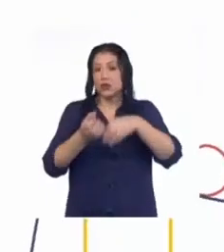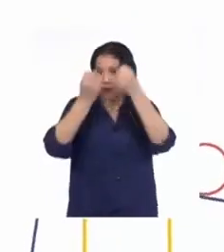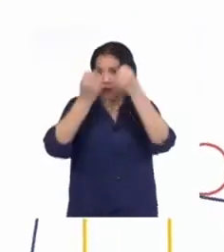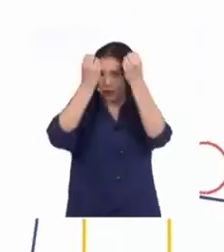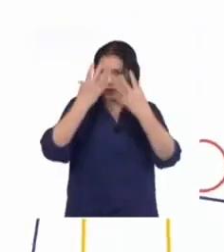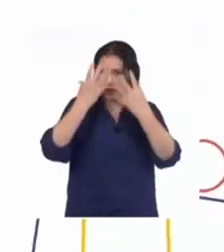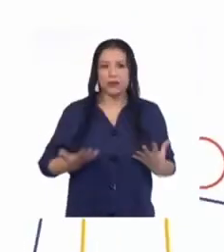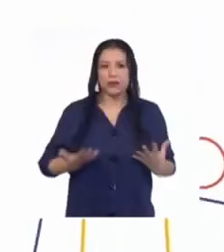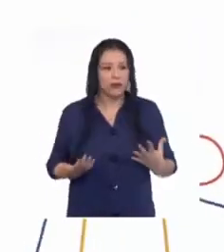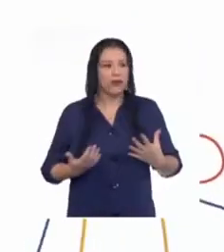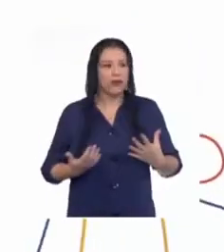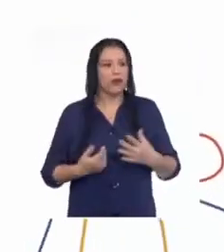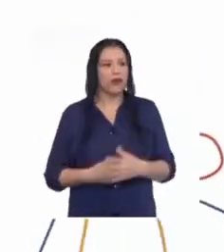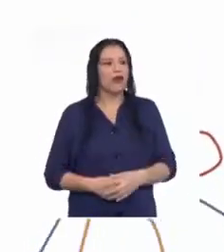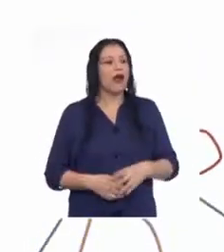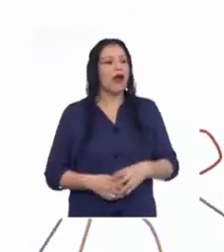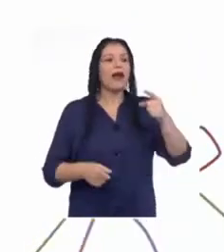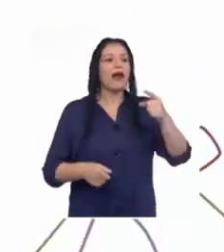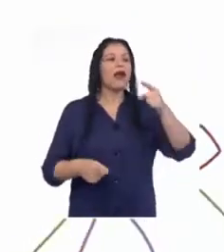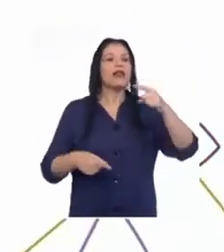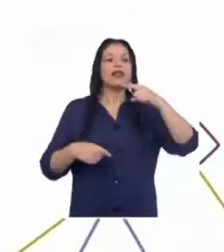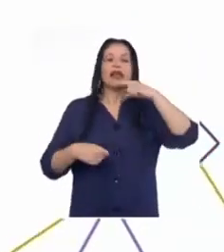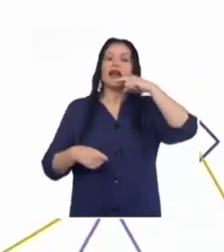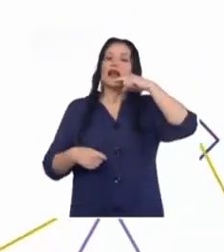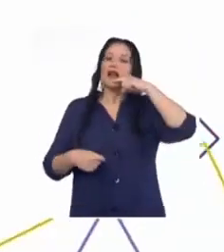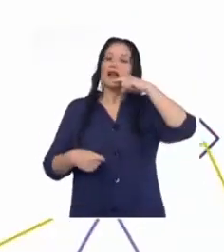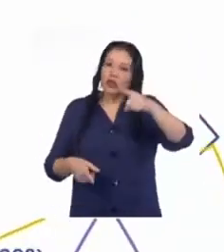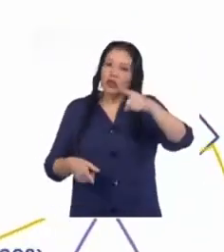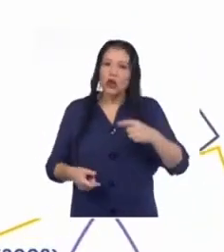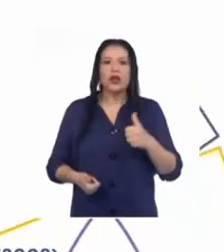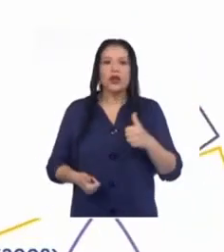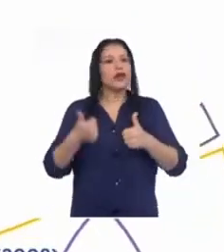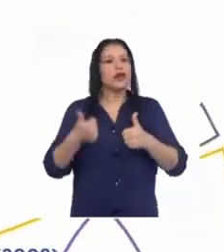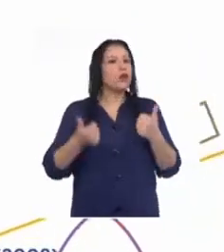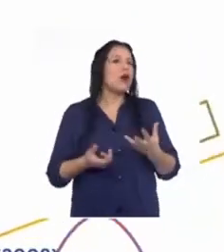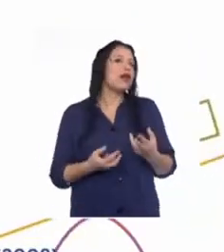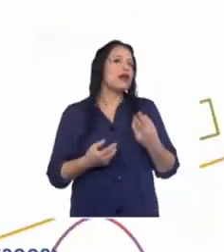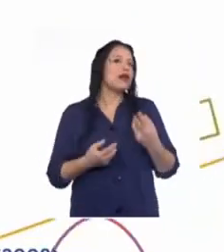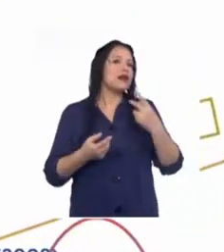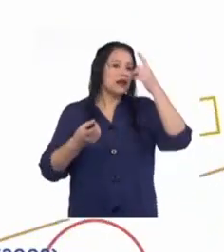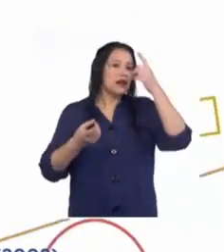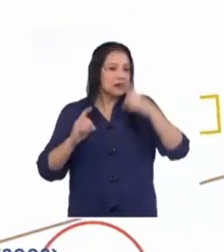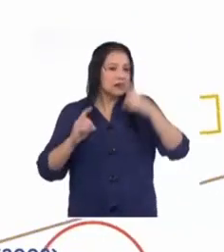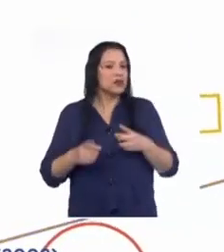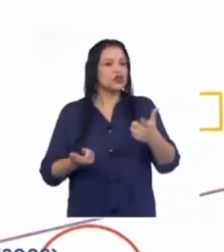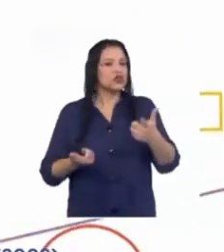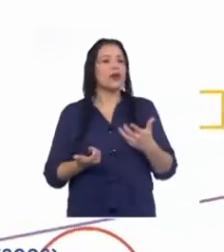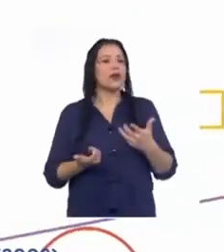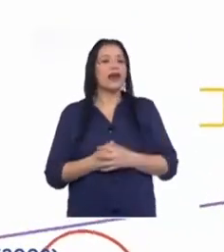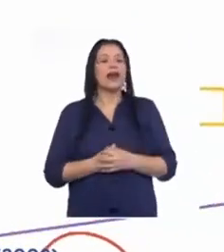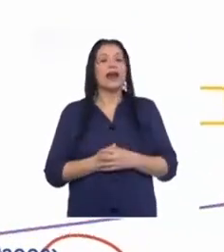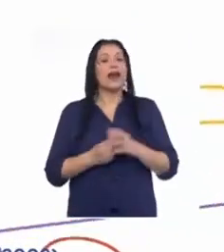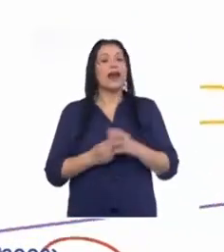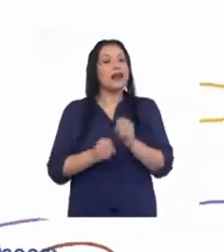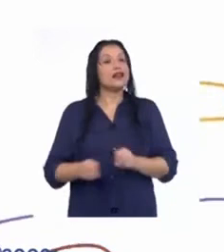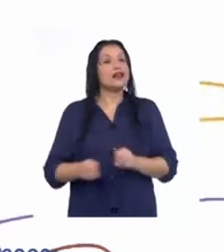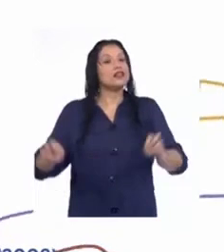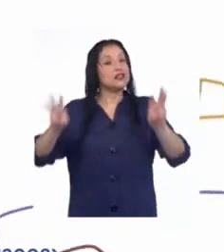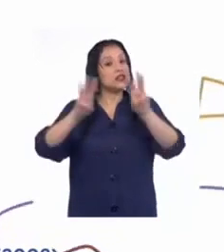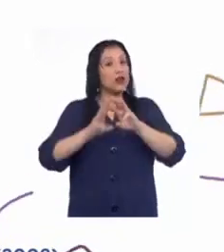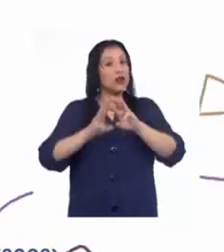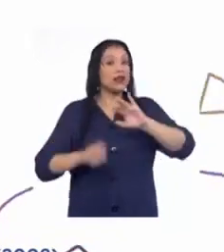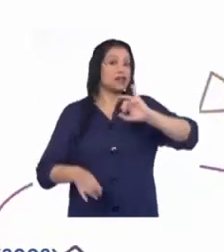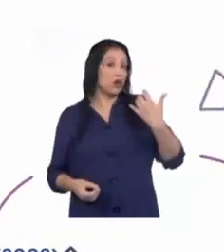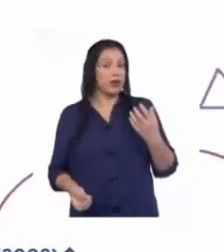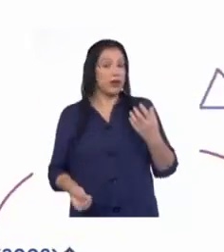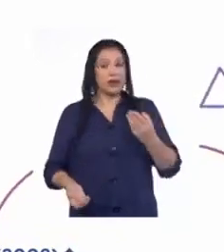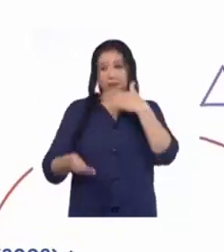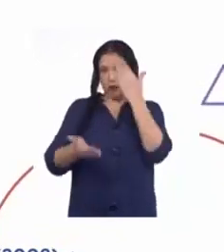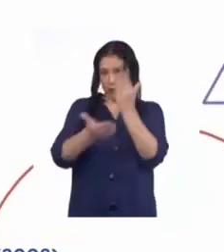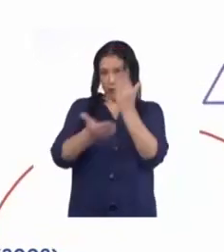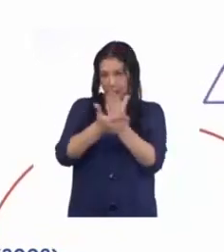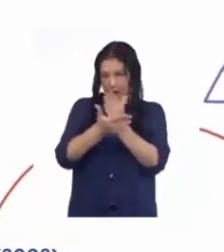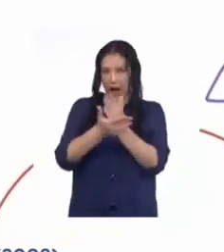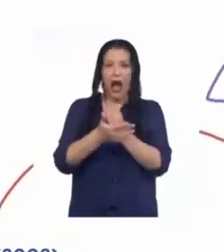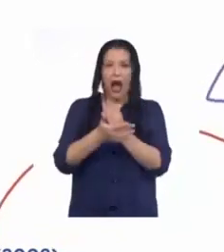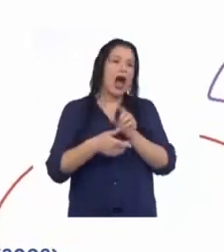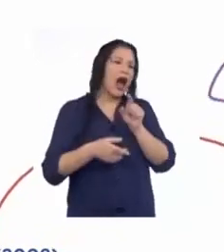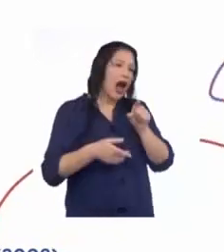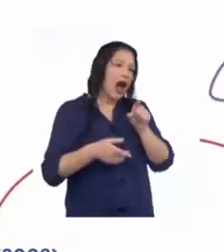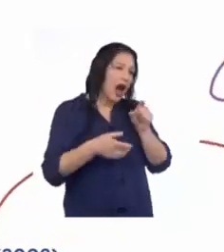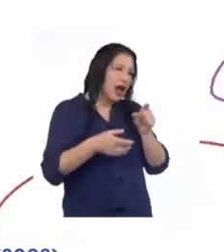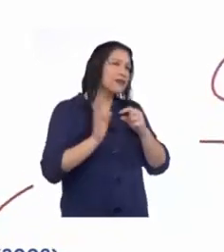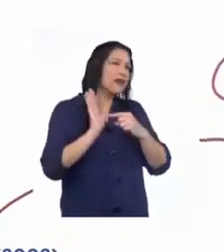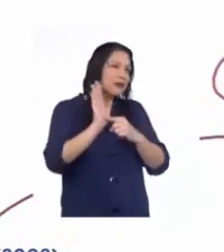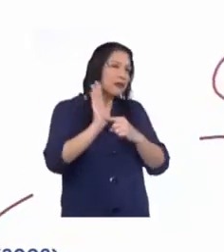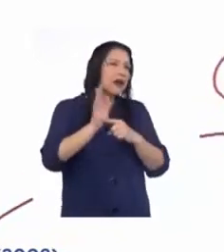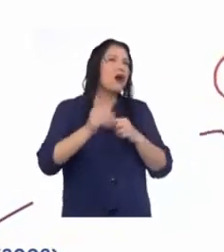Claro, Declaratoria de Intención de las Naciones Unidas sobre Jóvenes. Problemática. Hacía referencia a los problemas